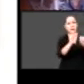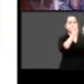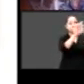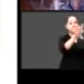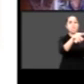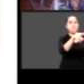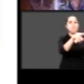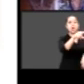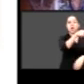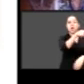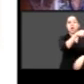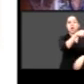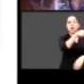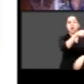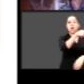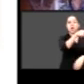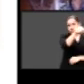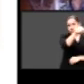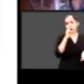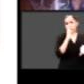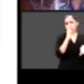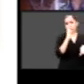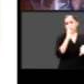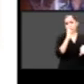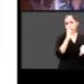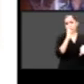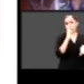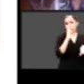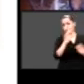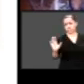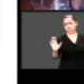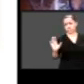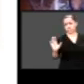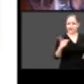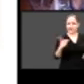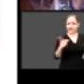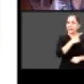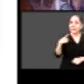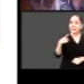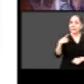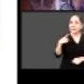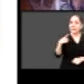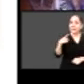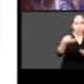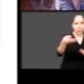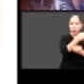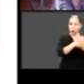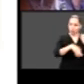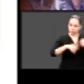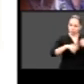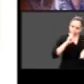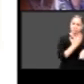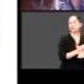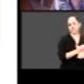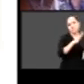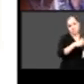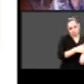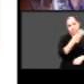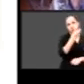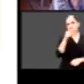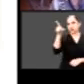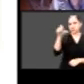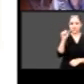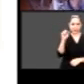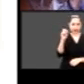en ese sentido todos los niños deben estar atendidos por eso hay programas que por ejemplo la Secretaría de Educación Pública